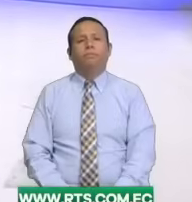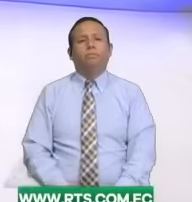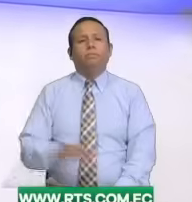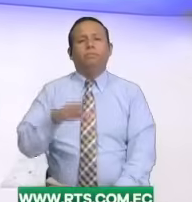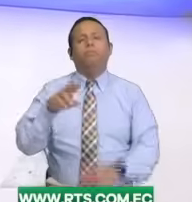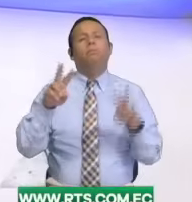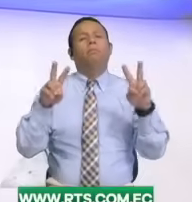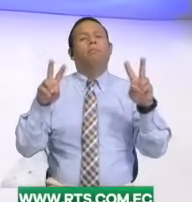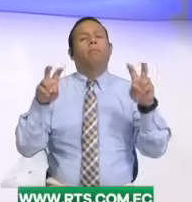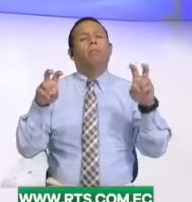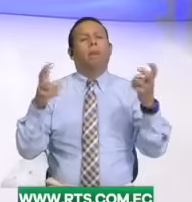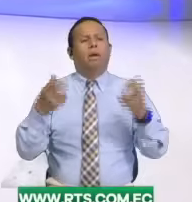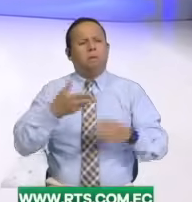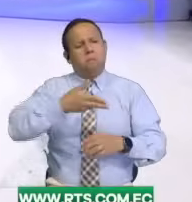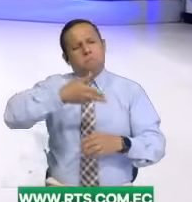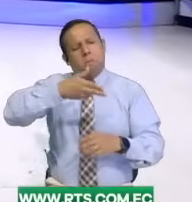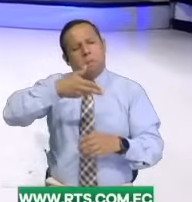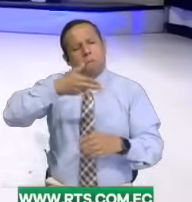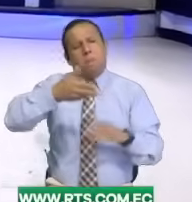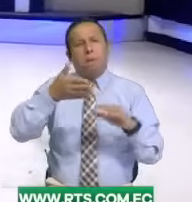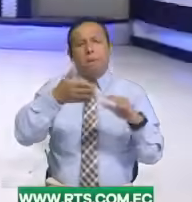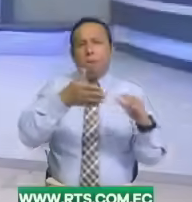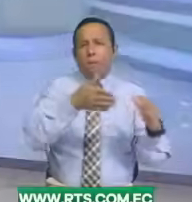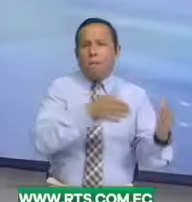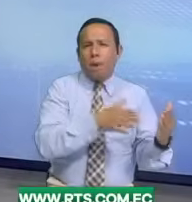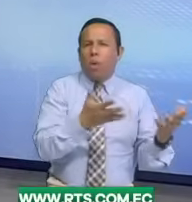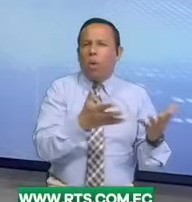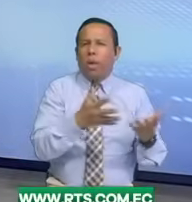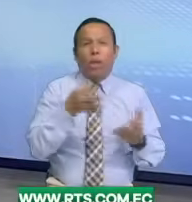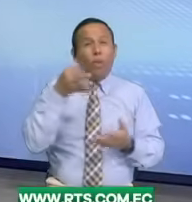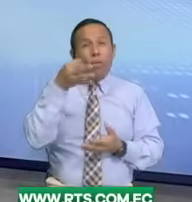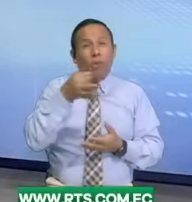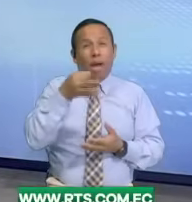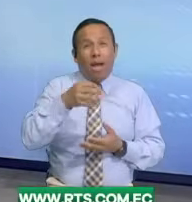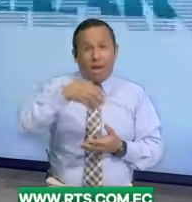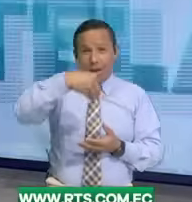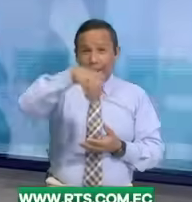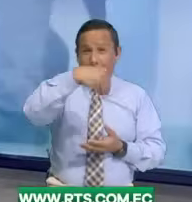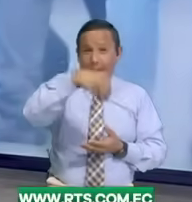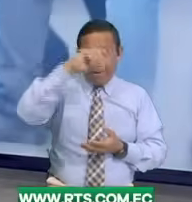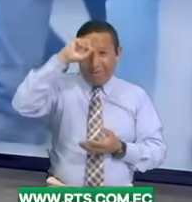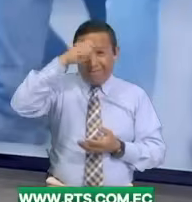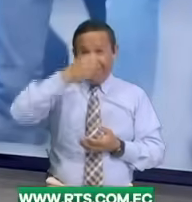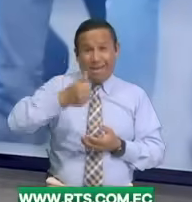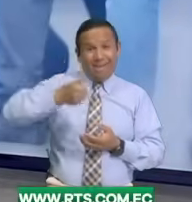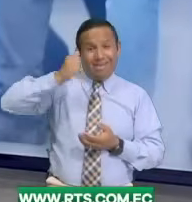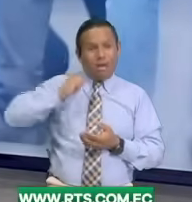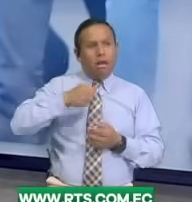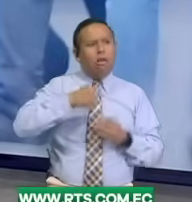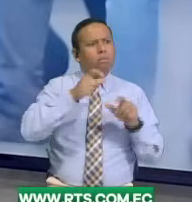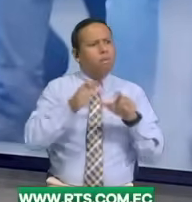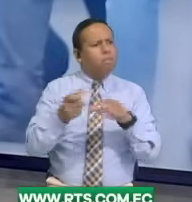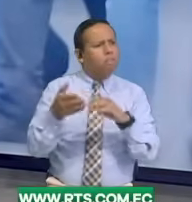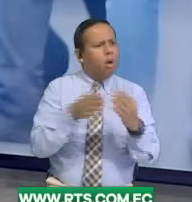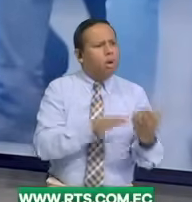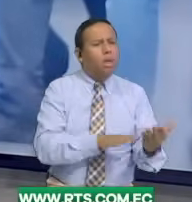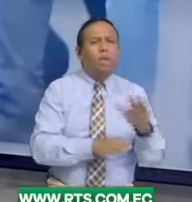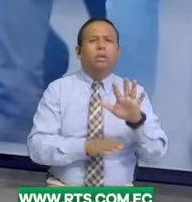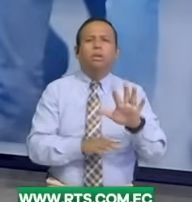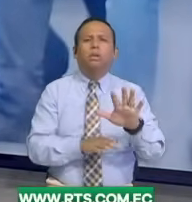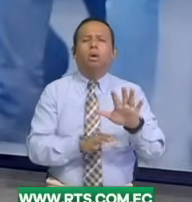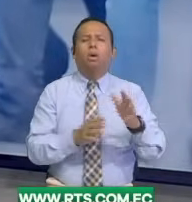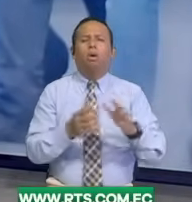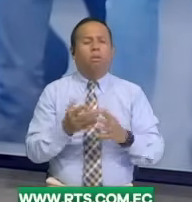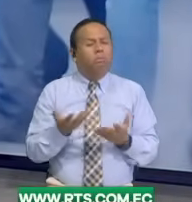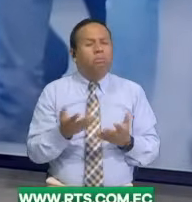Sobre el crimen múltiple ocurrido en la ciudadela El Recreo del Cantón Durán, en el que fallecieron 5 personas el pasado martes,